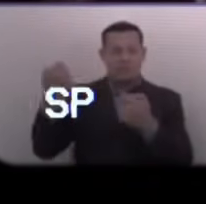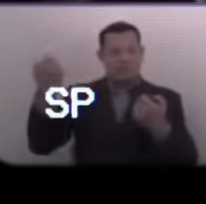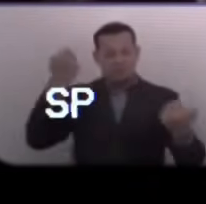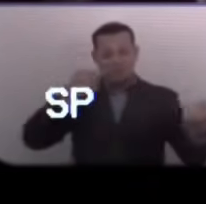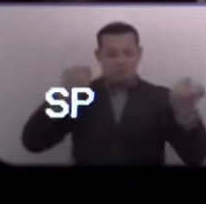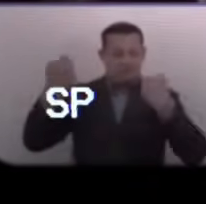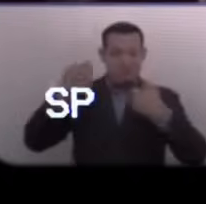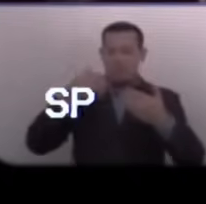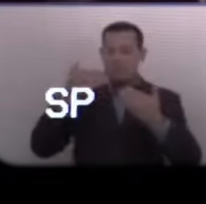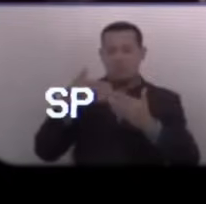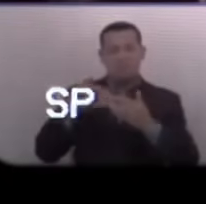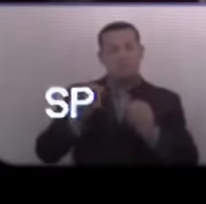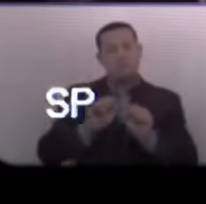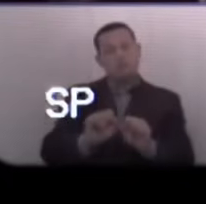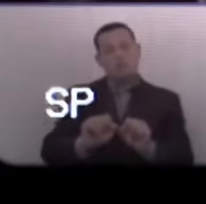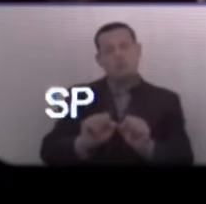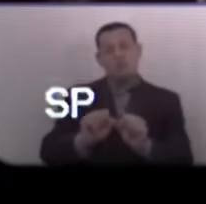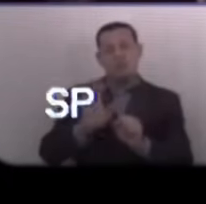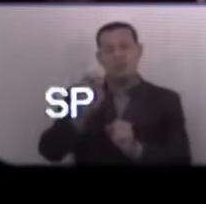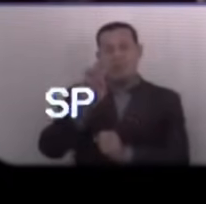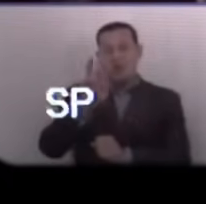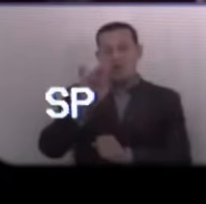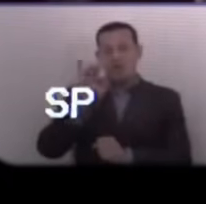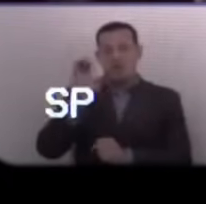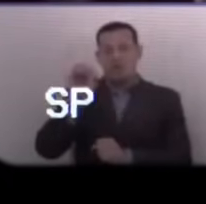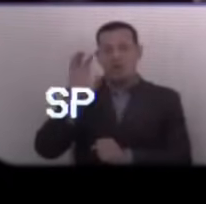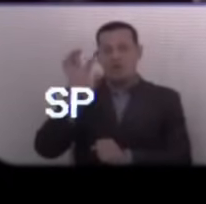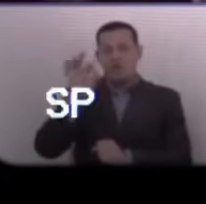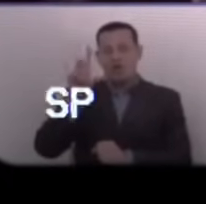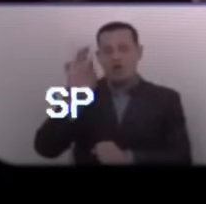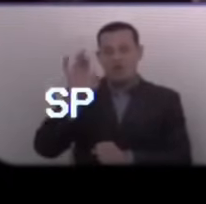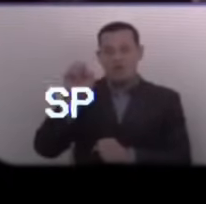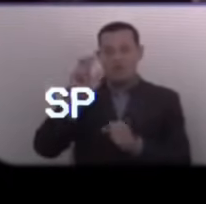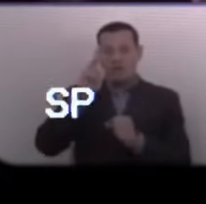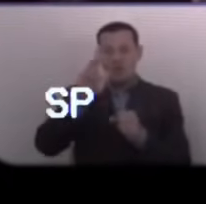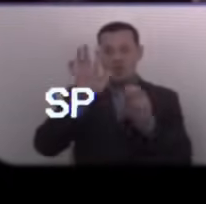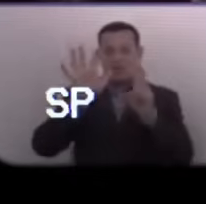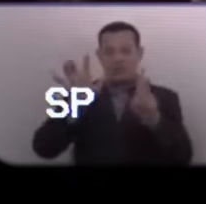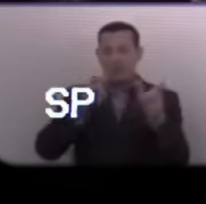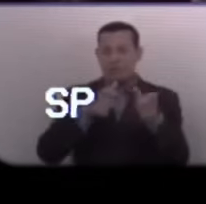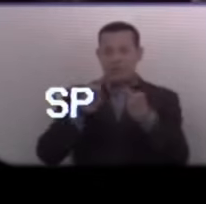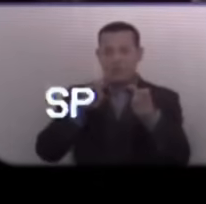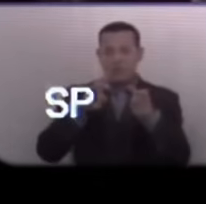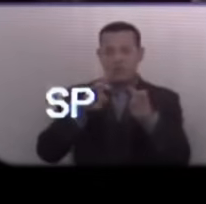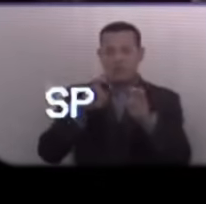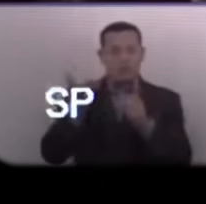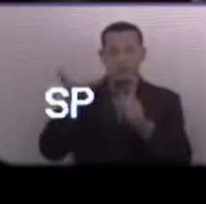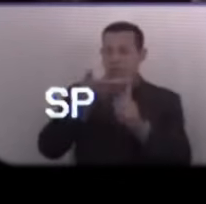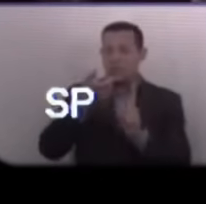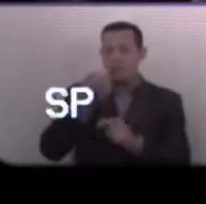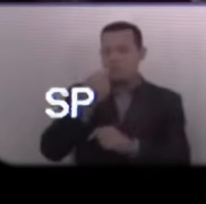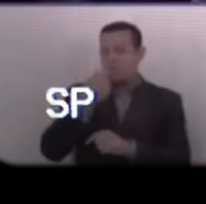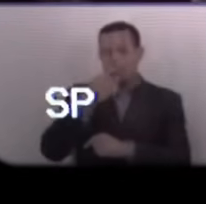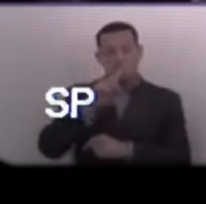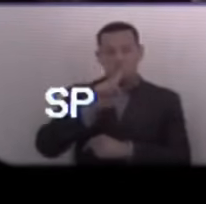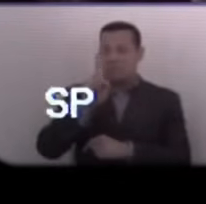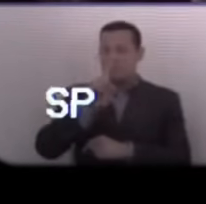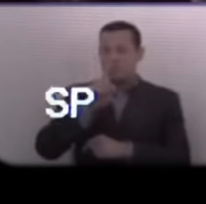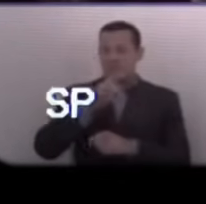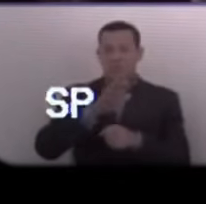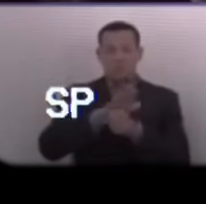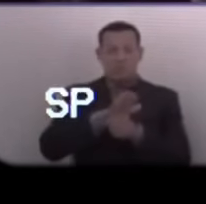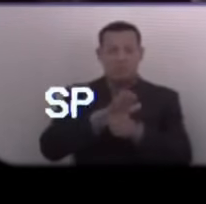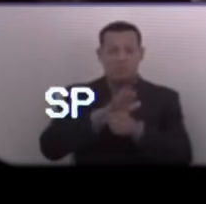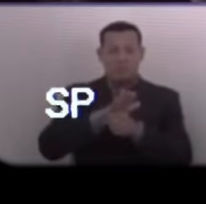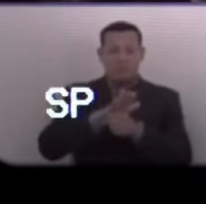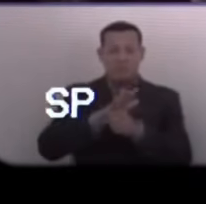tórax. Mauricio Alberto Flores, 37 años, no recibió sus medicamentos para la presión